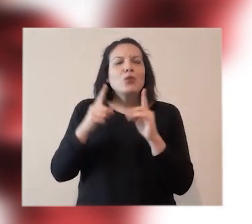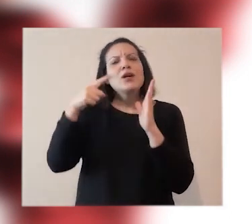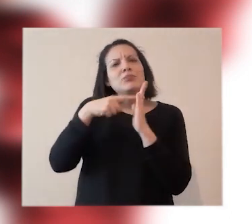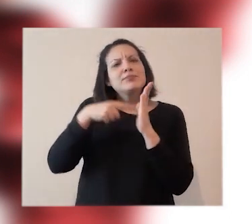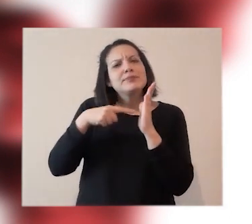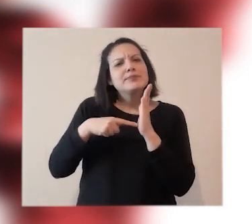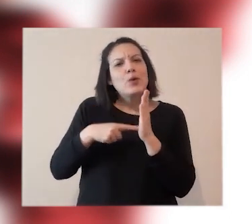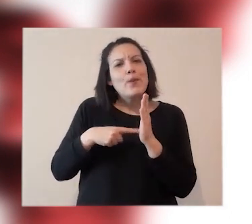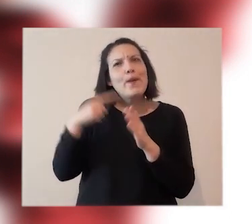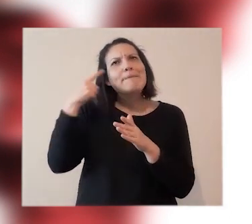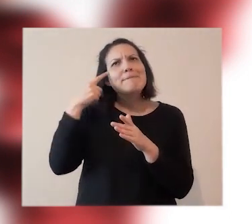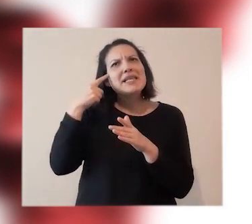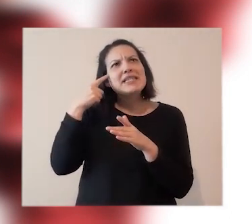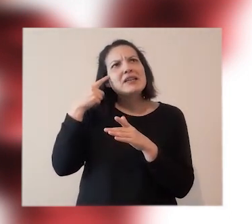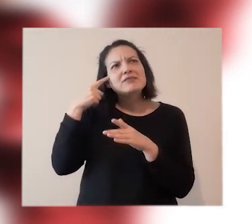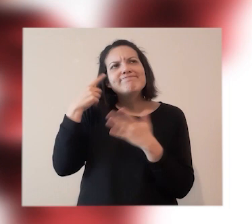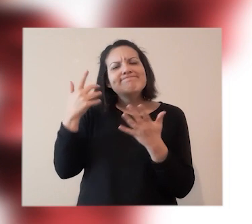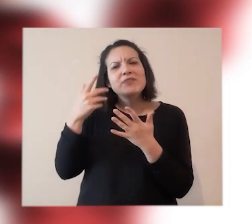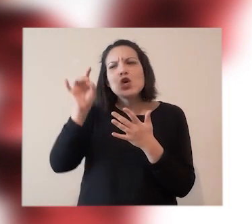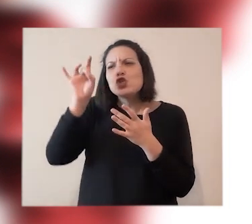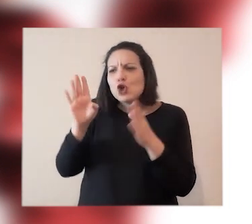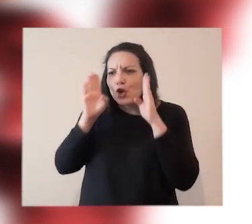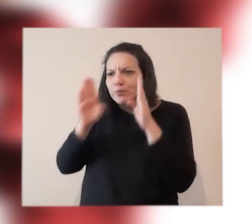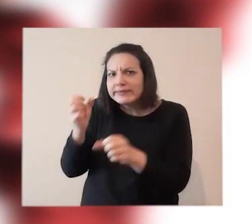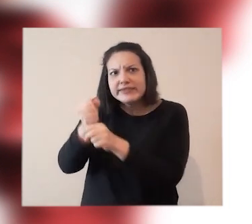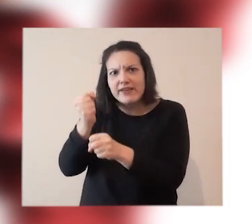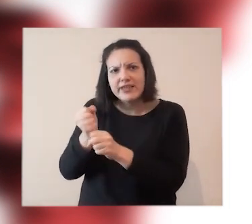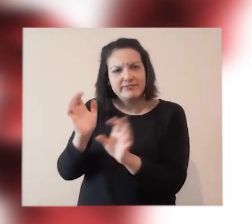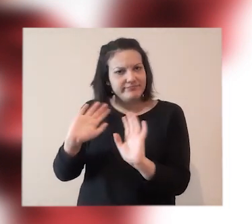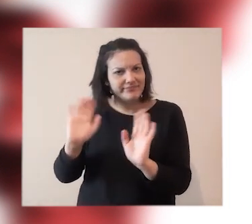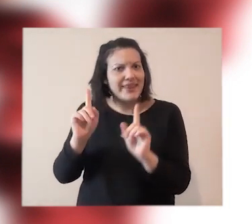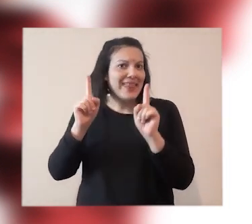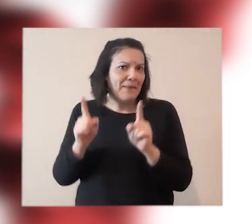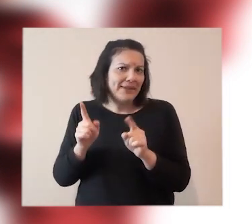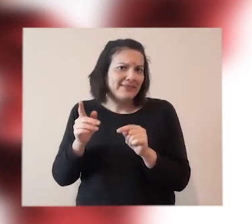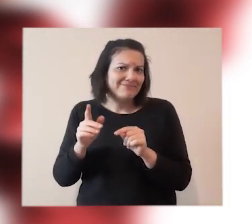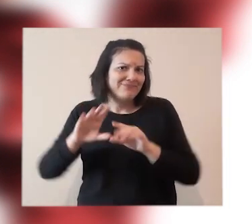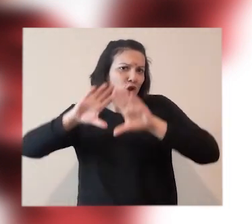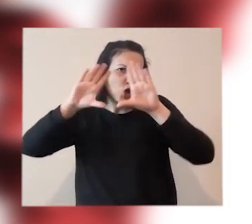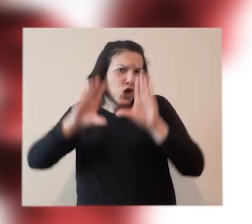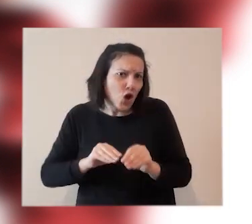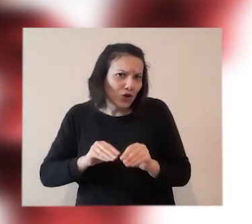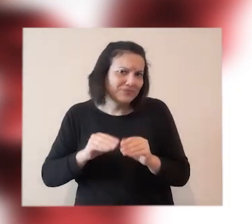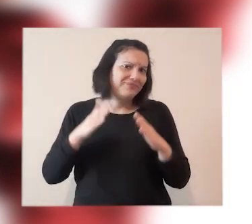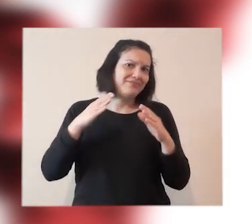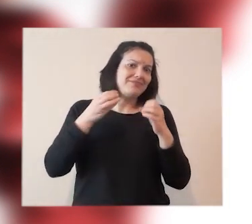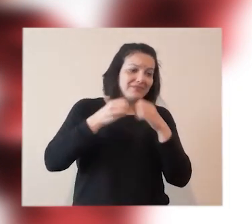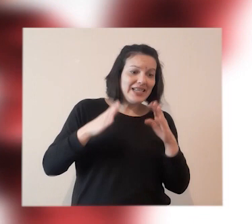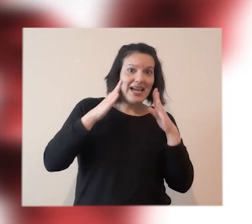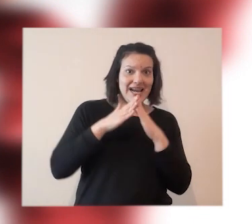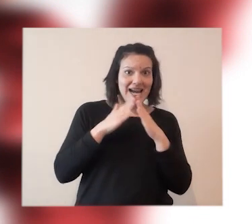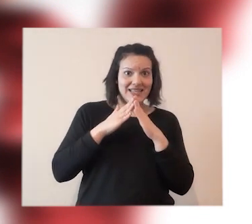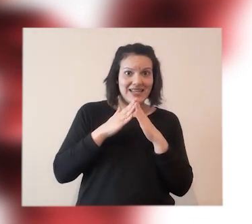las tiene que pensar solo en aplicarlas en el ambiente laboral, sino que todo va a comenzar desde nuestros hogares, desde nuestras